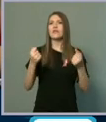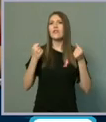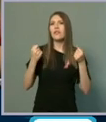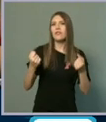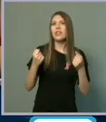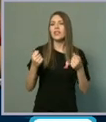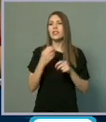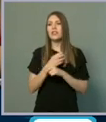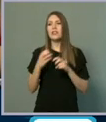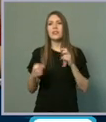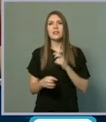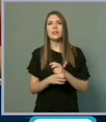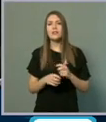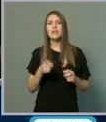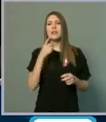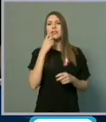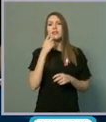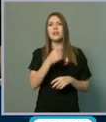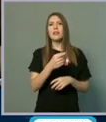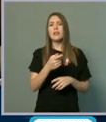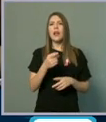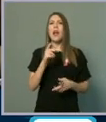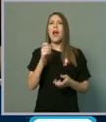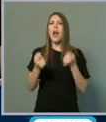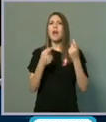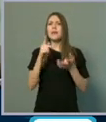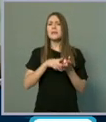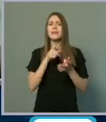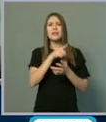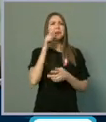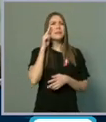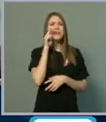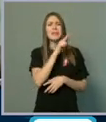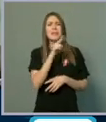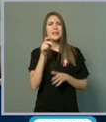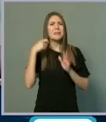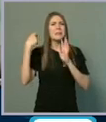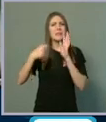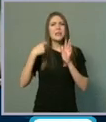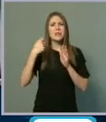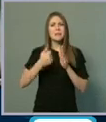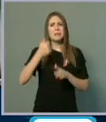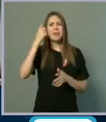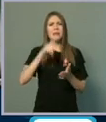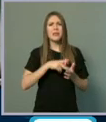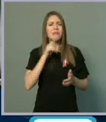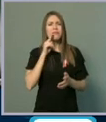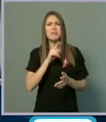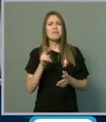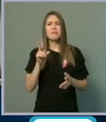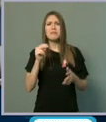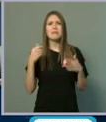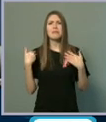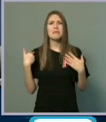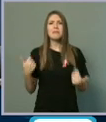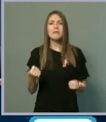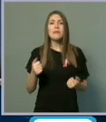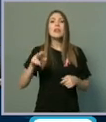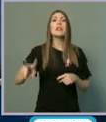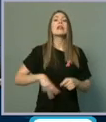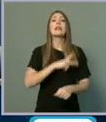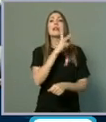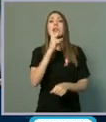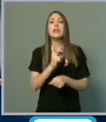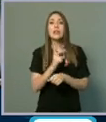las primeras veces que ves, o la primera vez que ves Almodóvar, hasta no le entiendes a la película. Sea cual sea, te quedas con 1000 lagunas, con 1000 dudas, y hasta que vuelves a